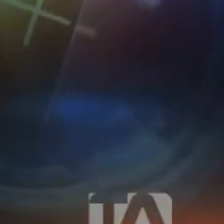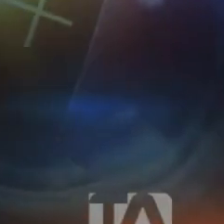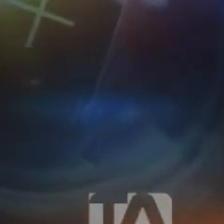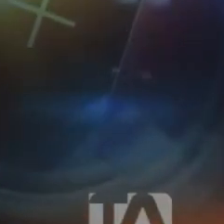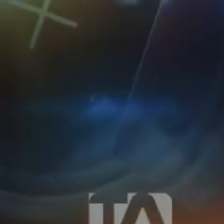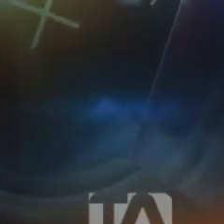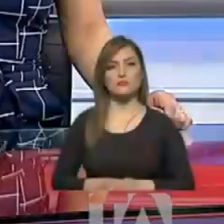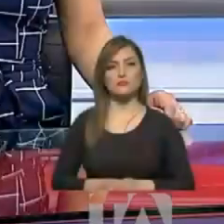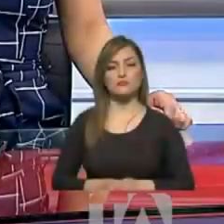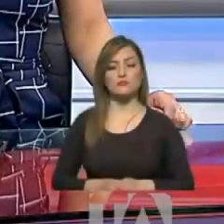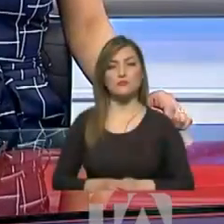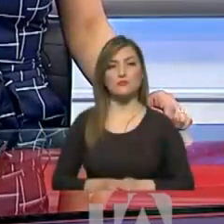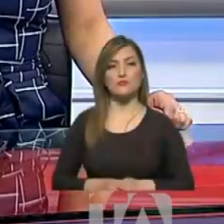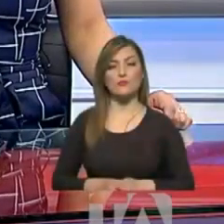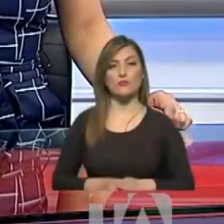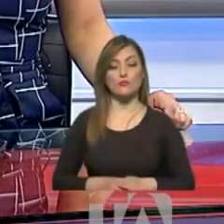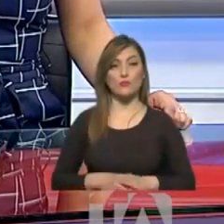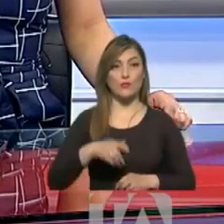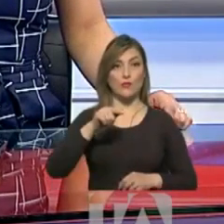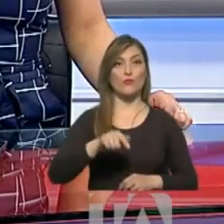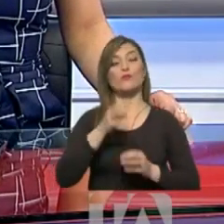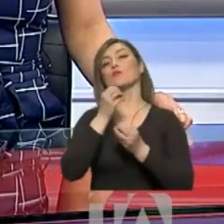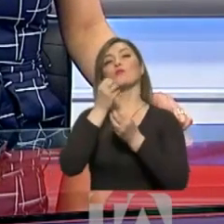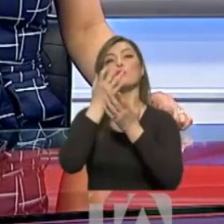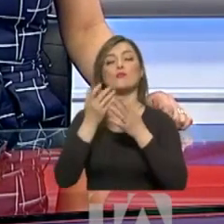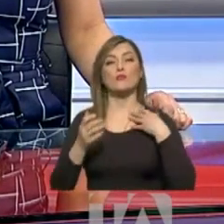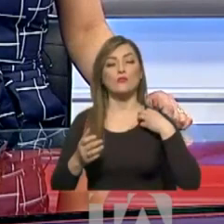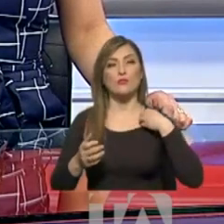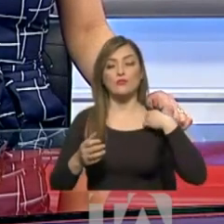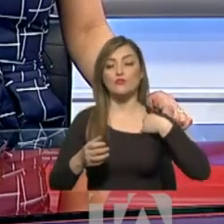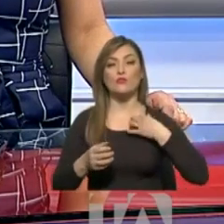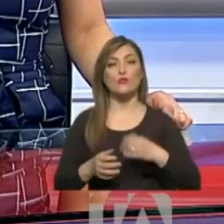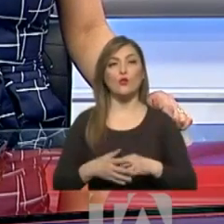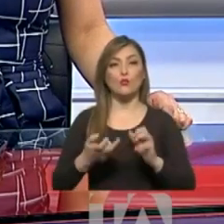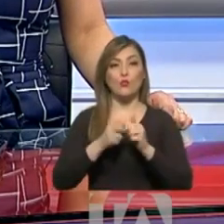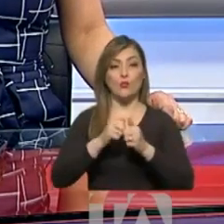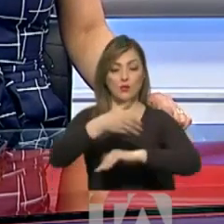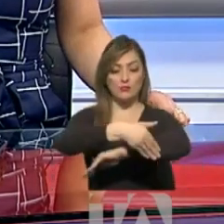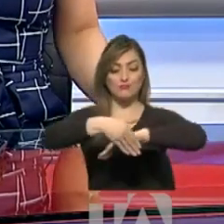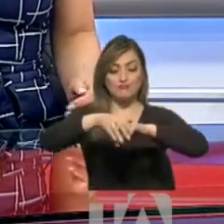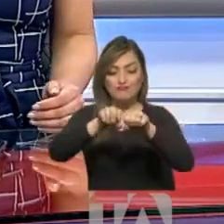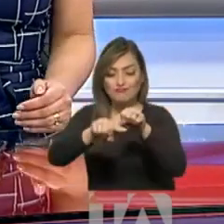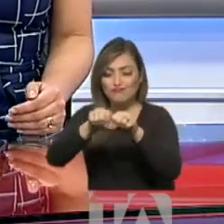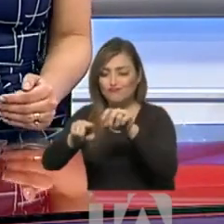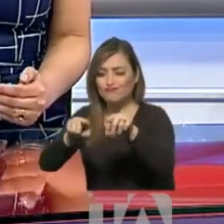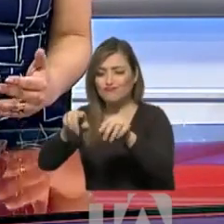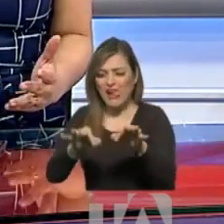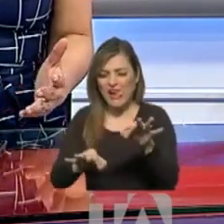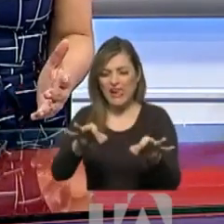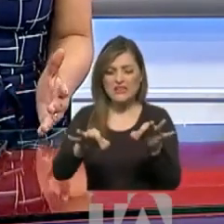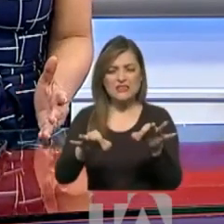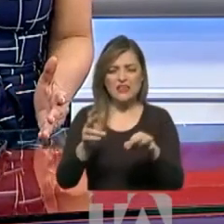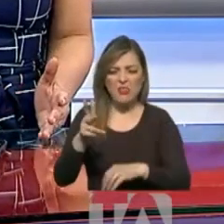Primera mano. Hoy en De Primera Mano les contamos que el mal estado de algunas calles en la ciudad de Quito es una